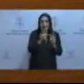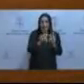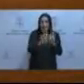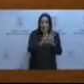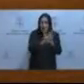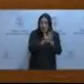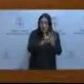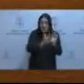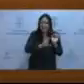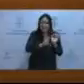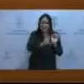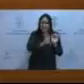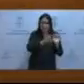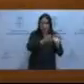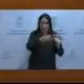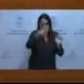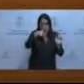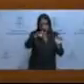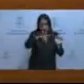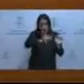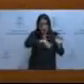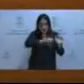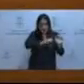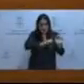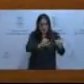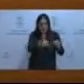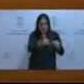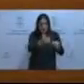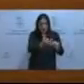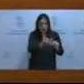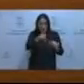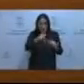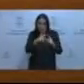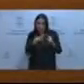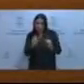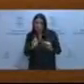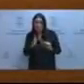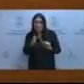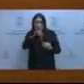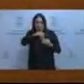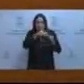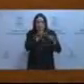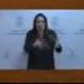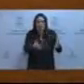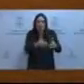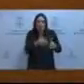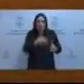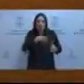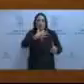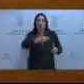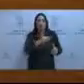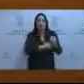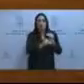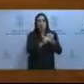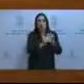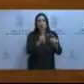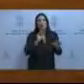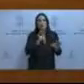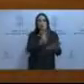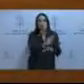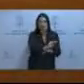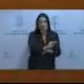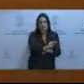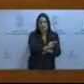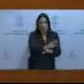ley autonómica. Y todo ello se ha de desarrollar en el marco de la viabilidad y sostenibilidad financiera, que parece que